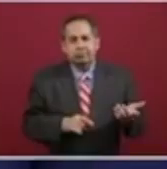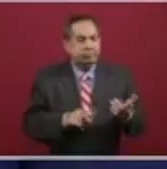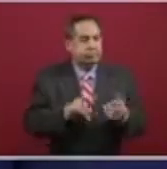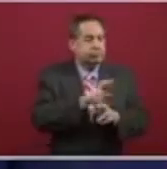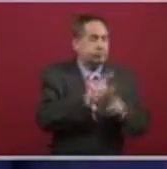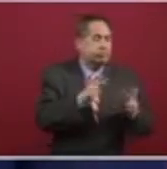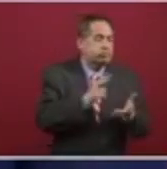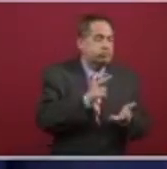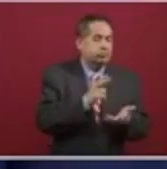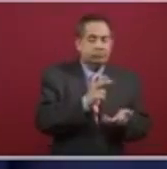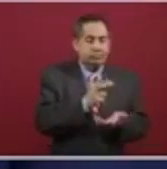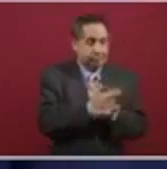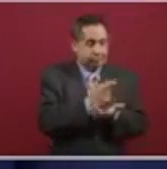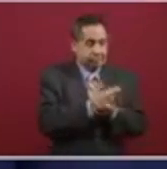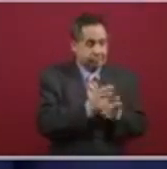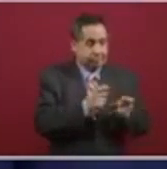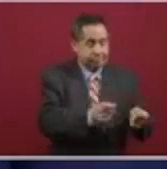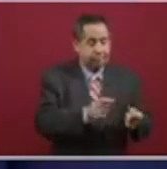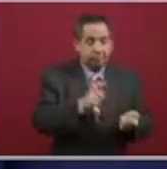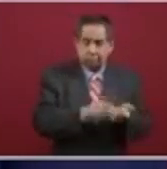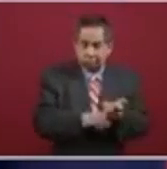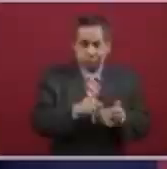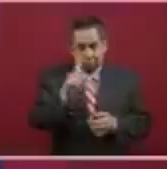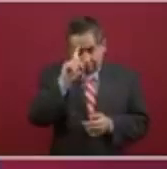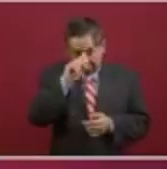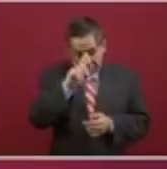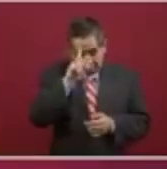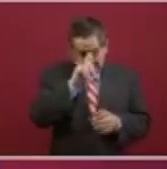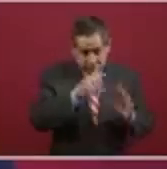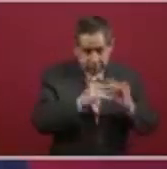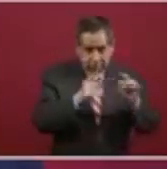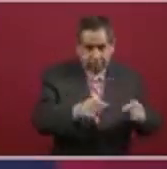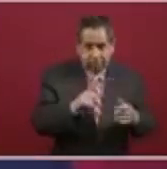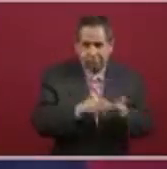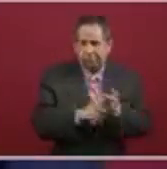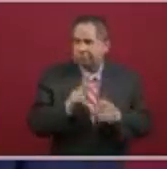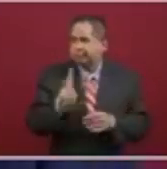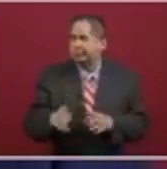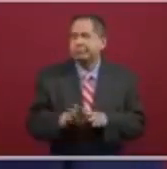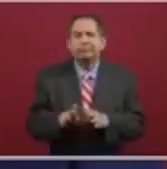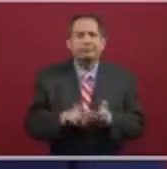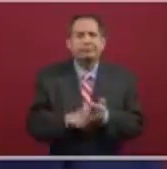rehabilitación, pero se requiere eso, una especie de